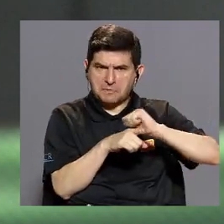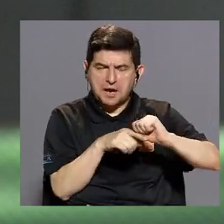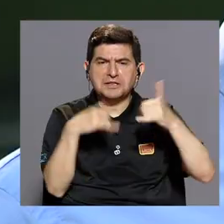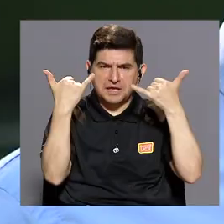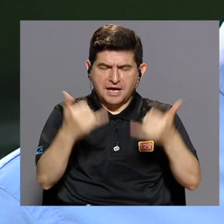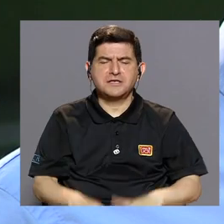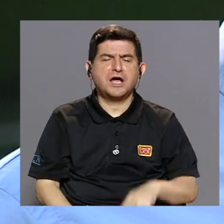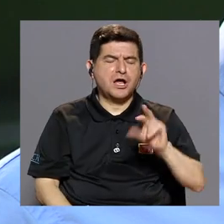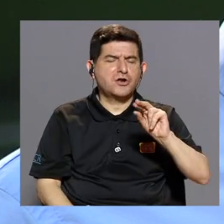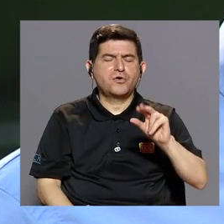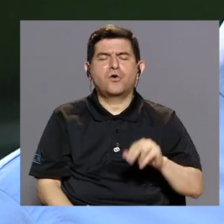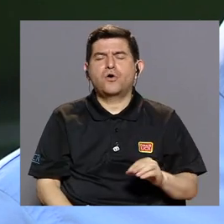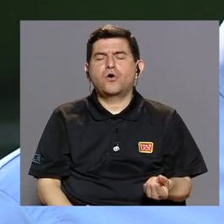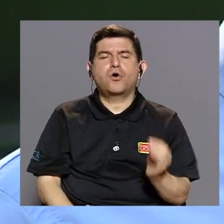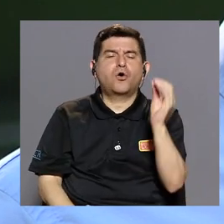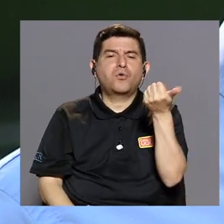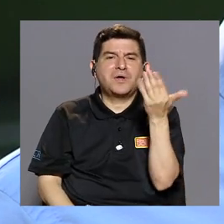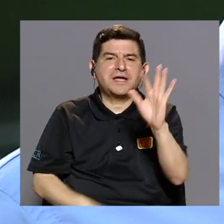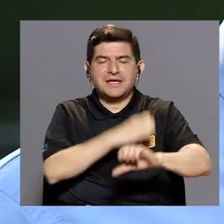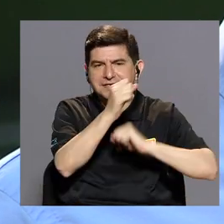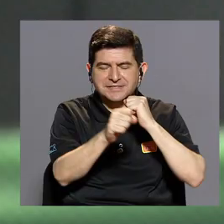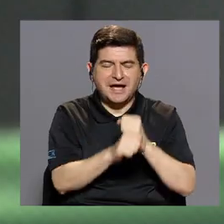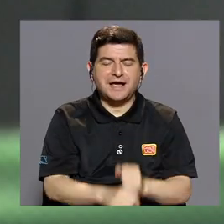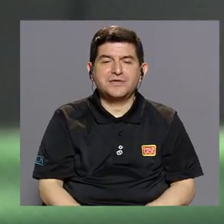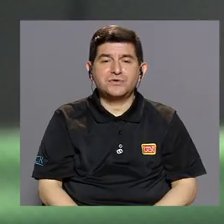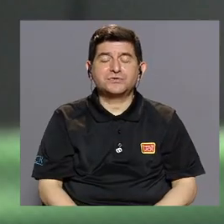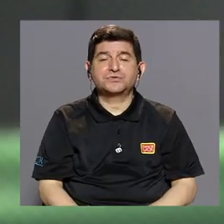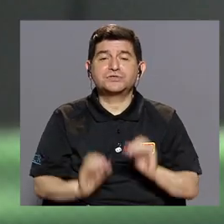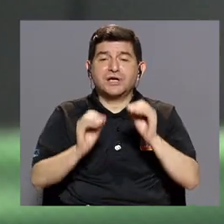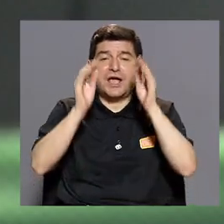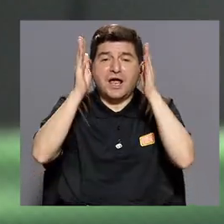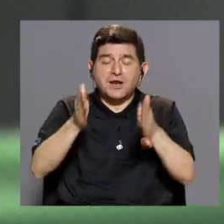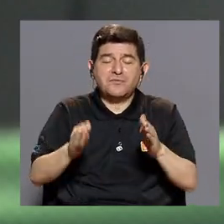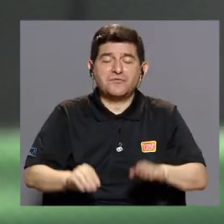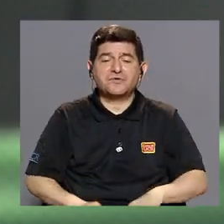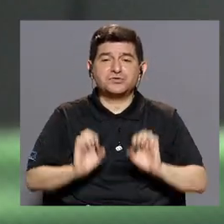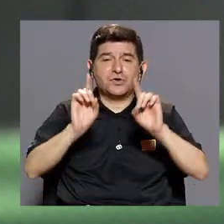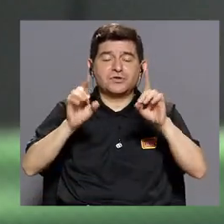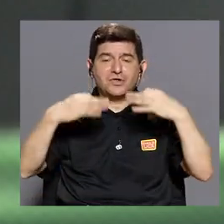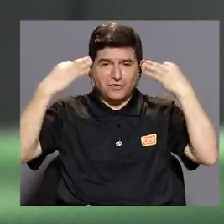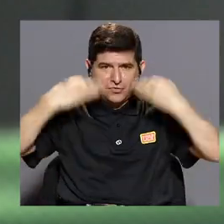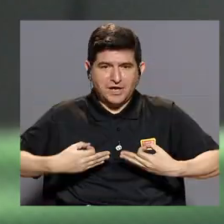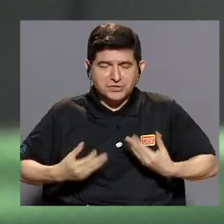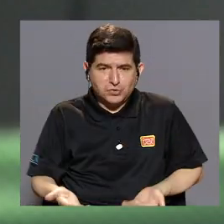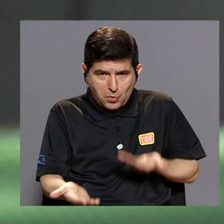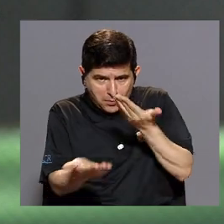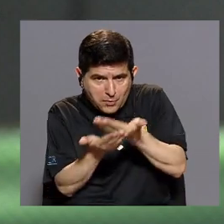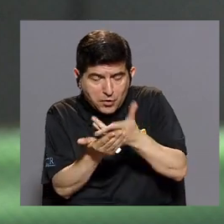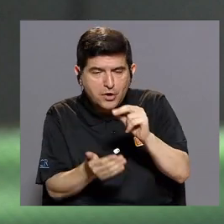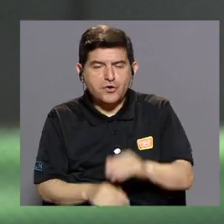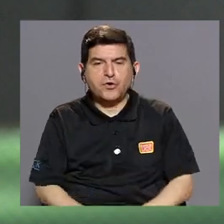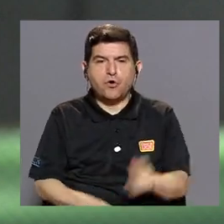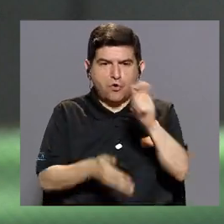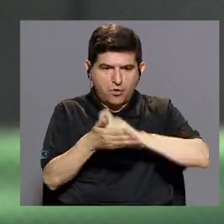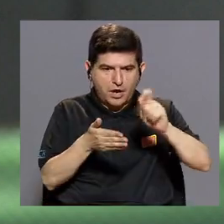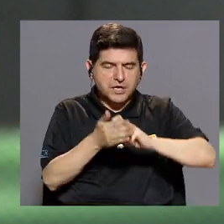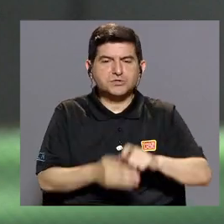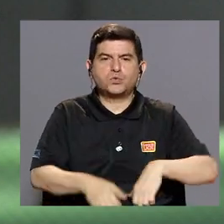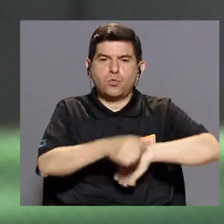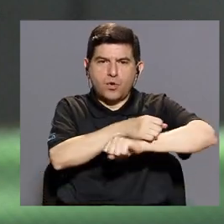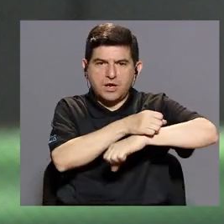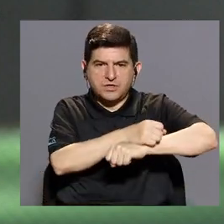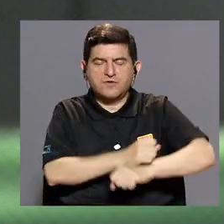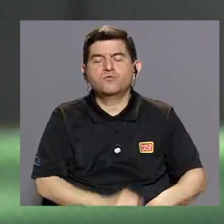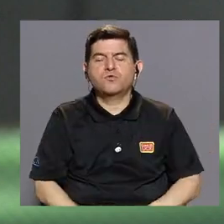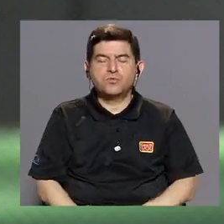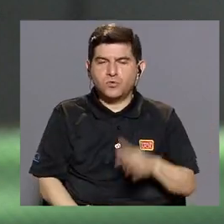no es la chiquita de 15 años que le llegaron a ofrecer el profesor de educación física a ir a jugar a tal equipo, ¿no? Ya la chiquita puede ir a jugar, hay escuelas de fútbol femenino, incluso hay